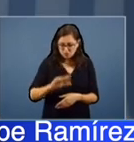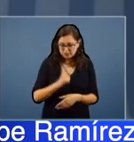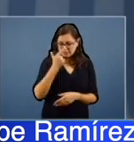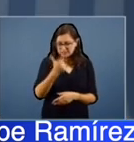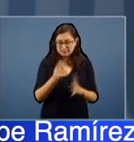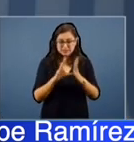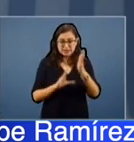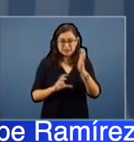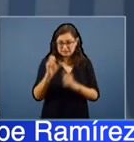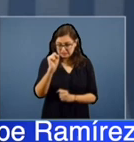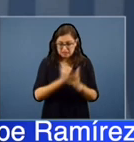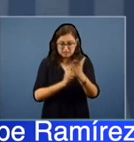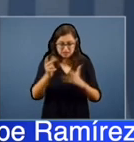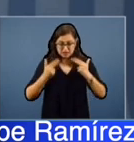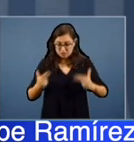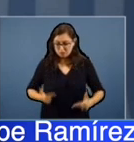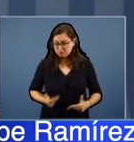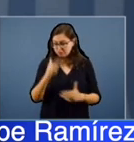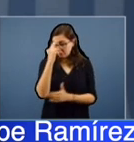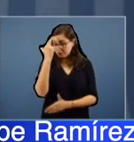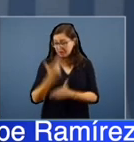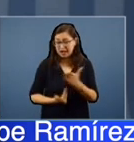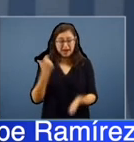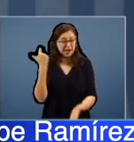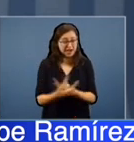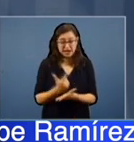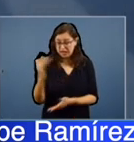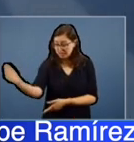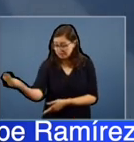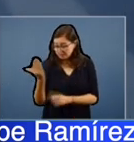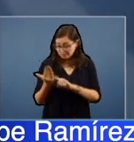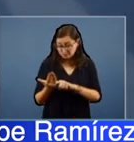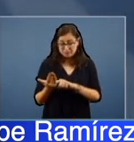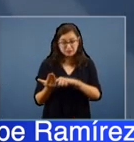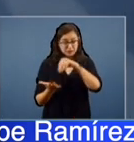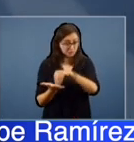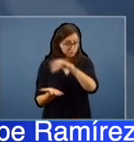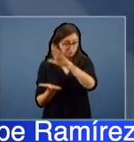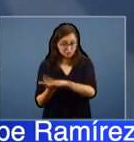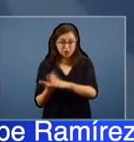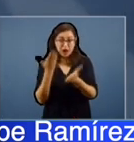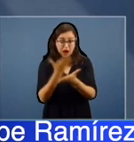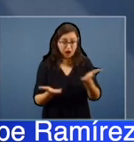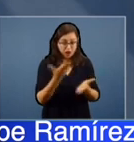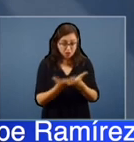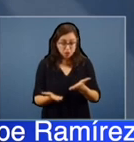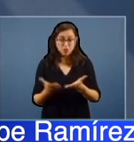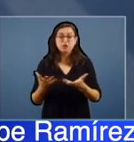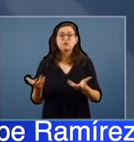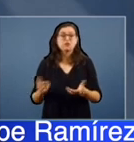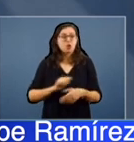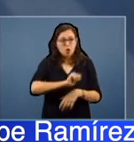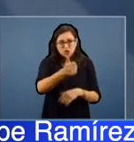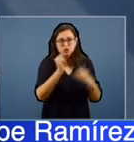de violaciones graves fue el parámetro de esta matanza, y que el traslado de ella, que